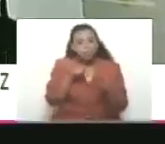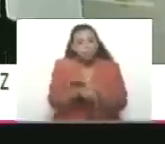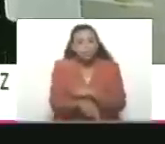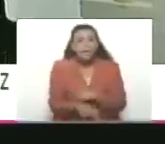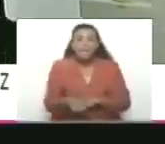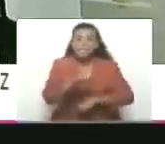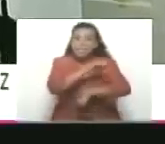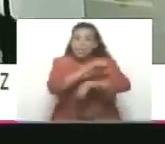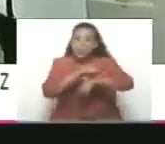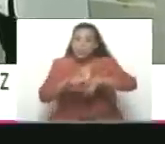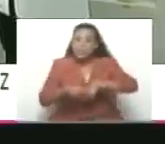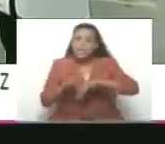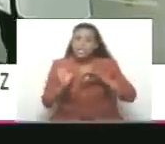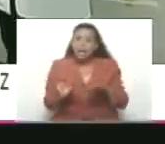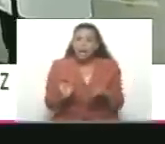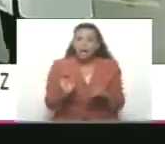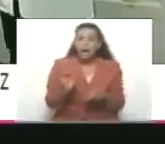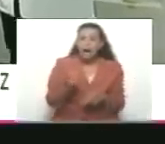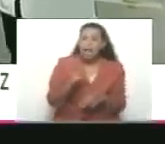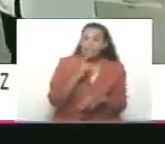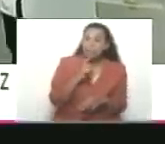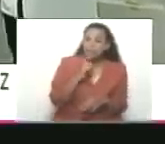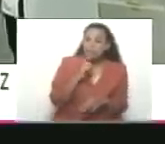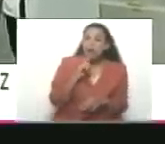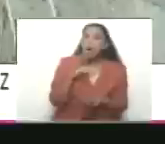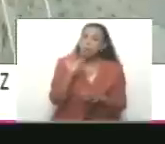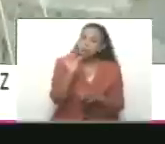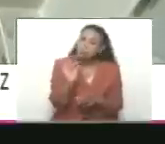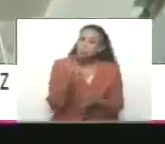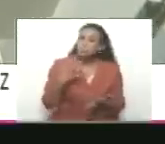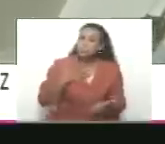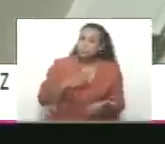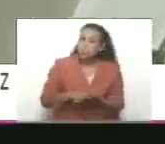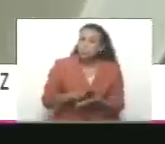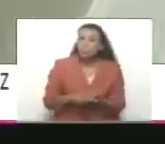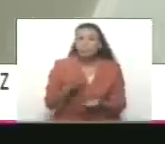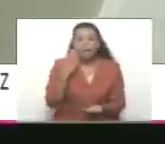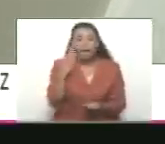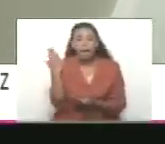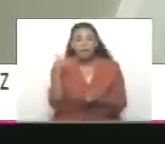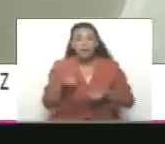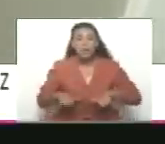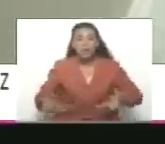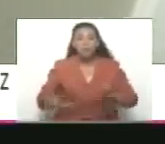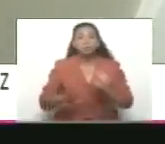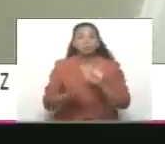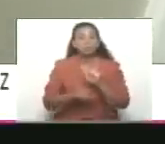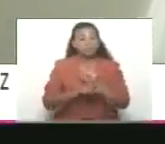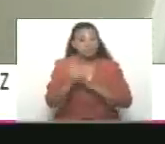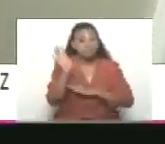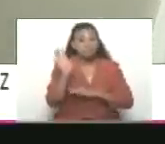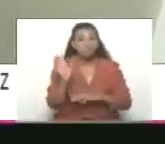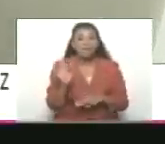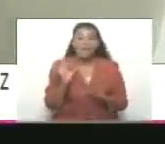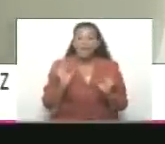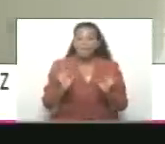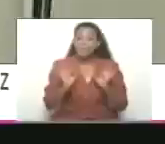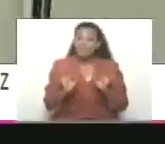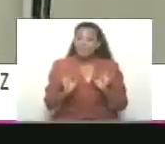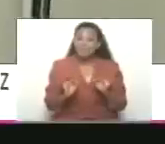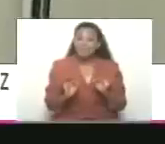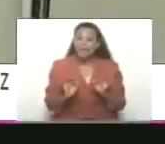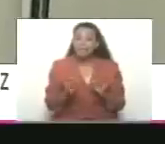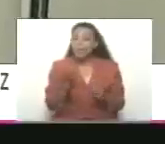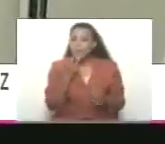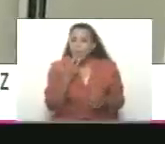hacer cirugía de mediana y alta complejidad es importante porque acá se va a desarrollar diferentes especialidades